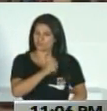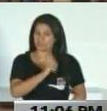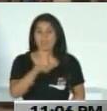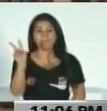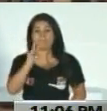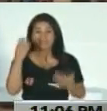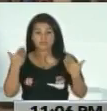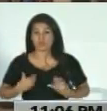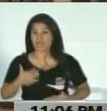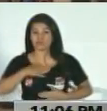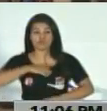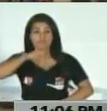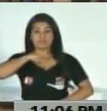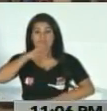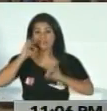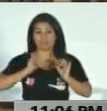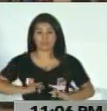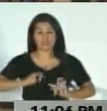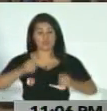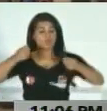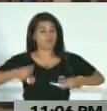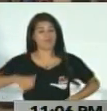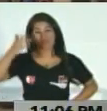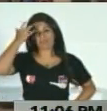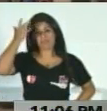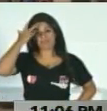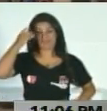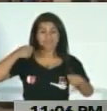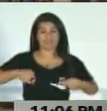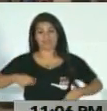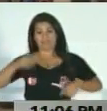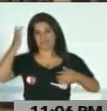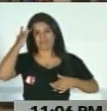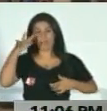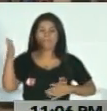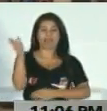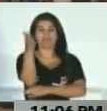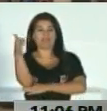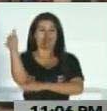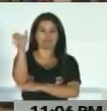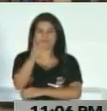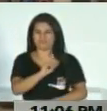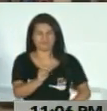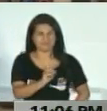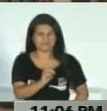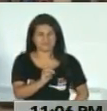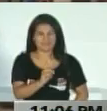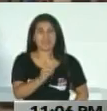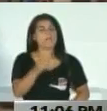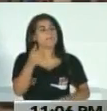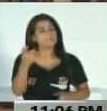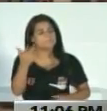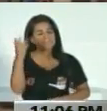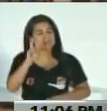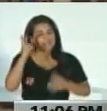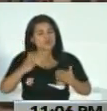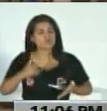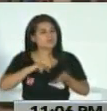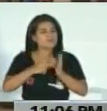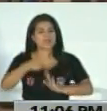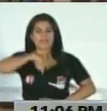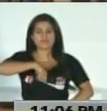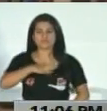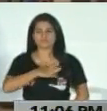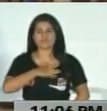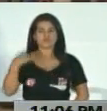es suficiente disfrazarse, como haces tú, de la cabeza a los pies con la bandera nacional. No, ser venezolano es un sentimiento muy profundo que todos llevamos